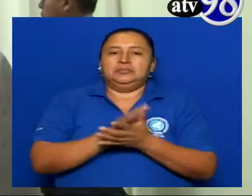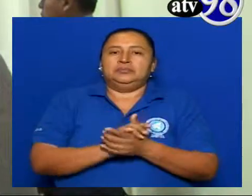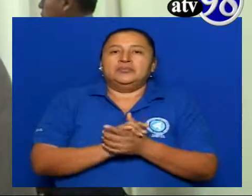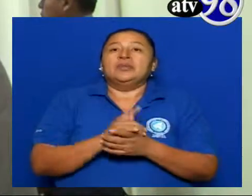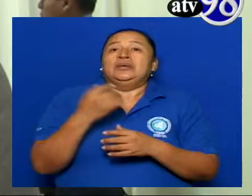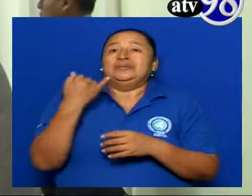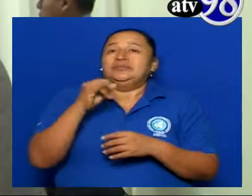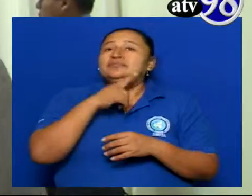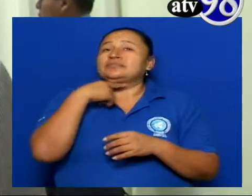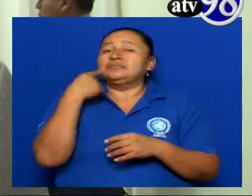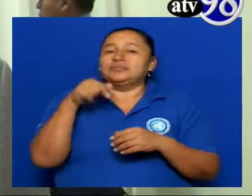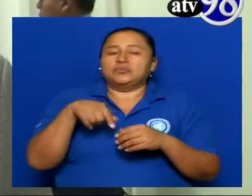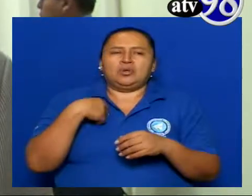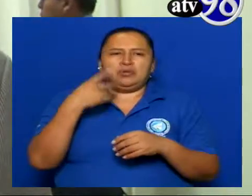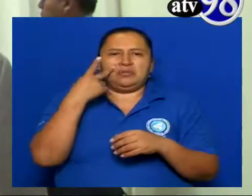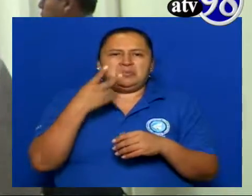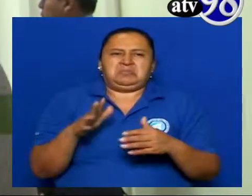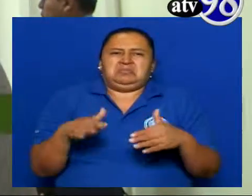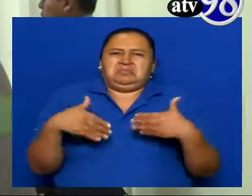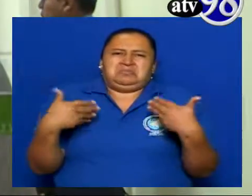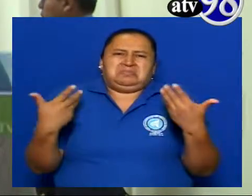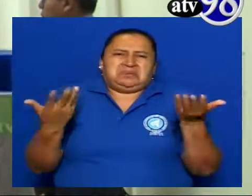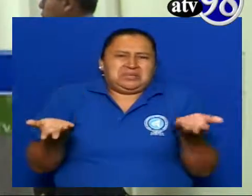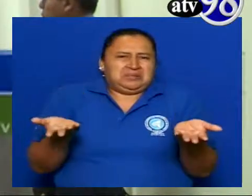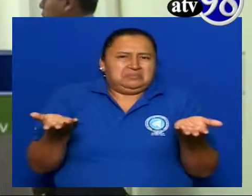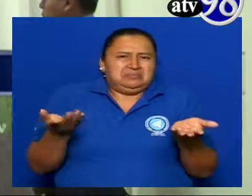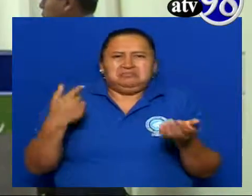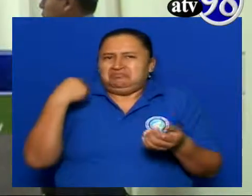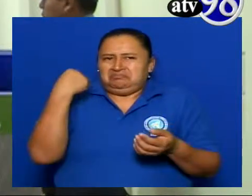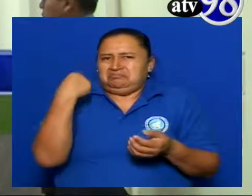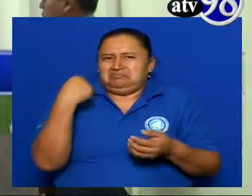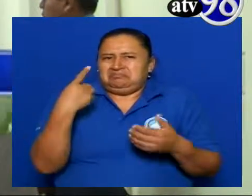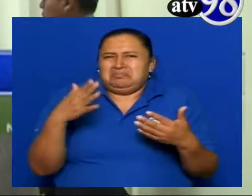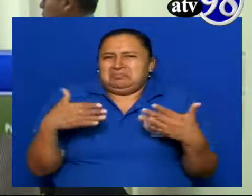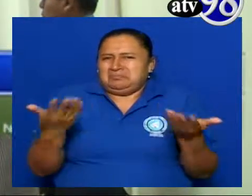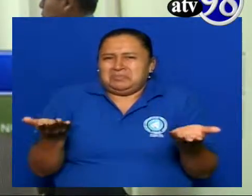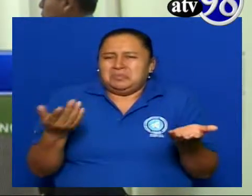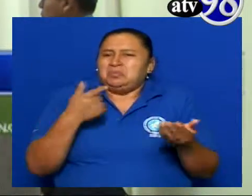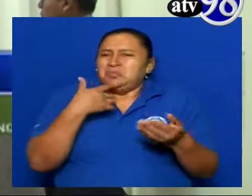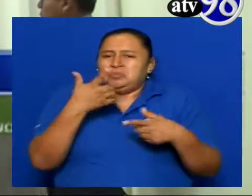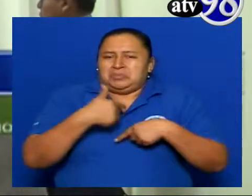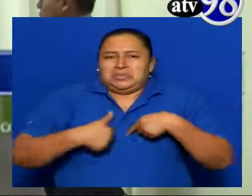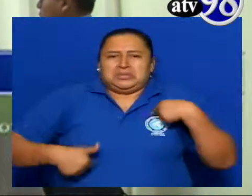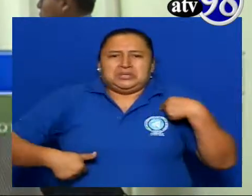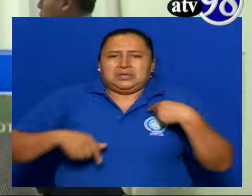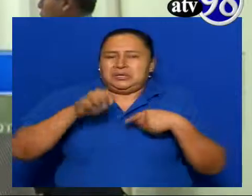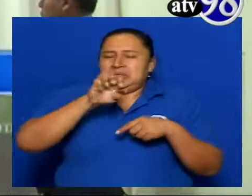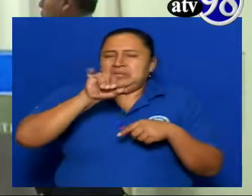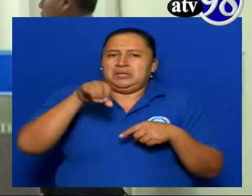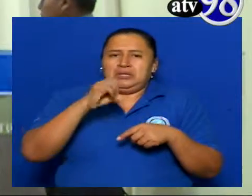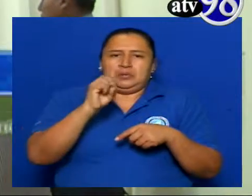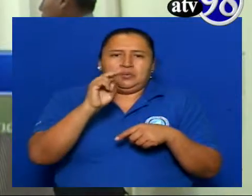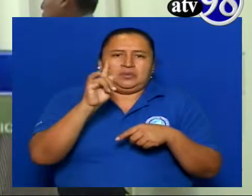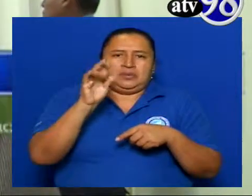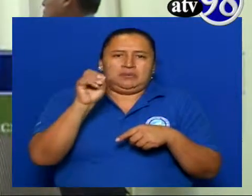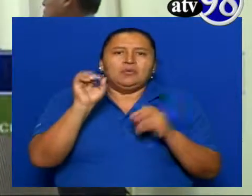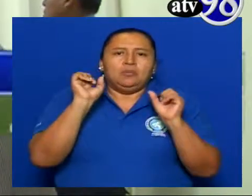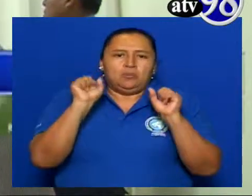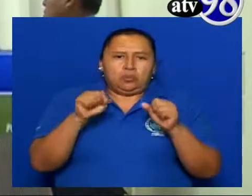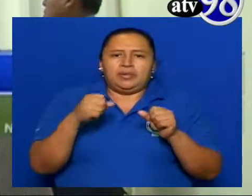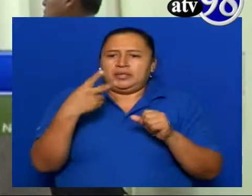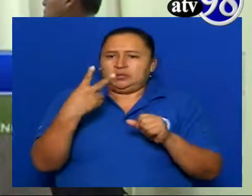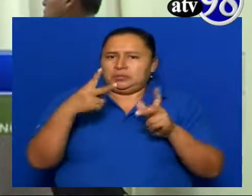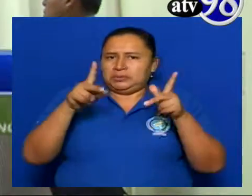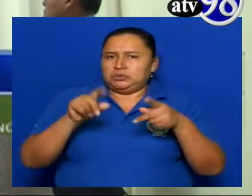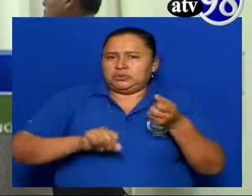Nosotros la verdad que no le vemos lógica, porque bien podría ser la presidencia ejecutiva y tener dos